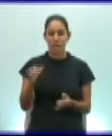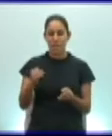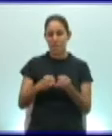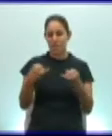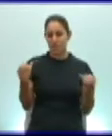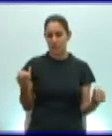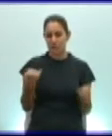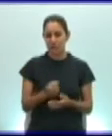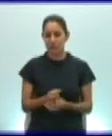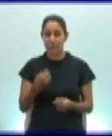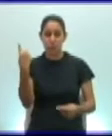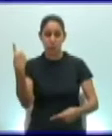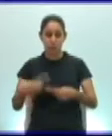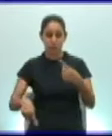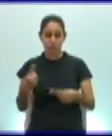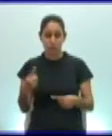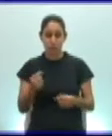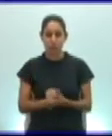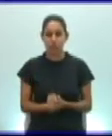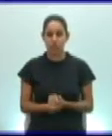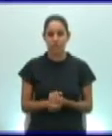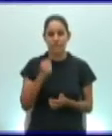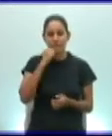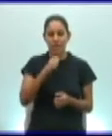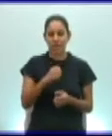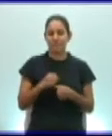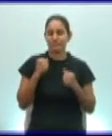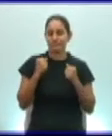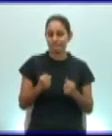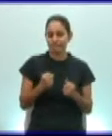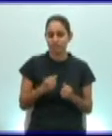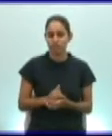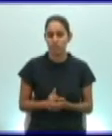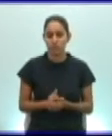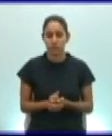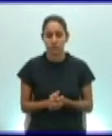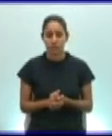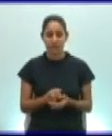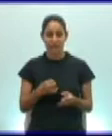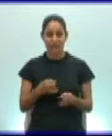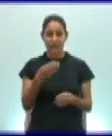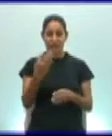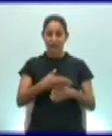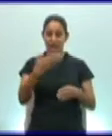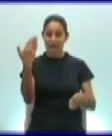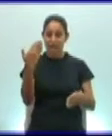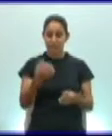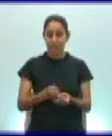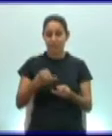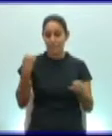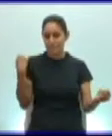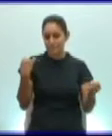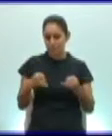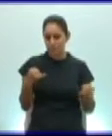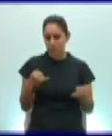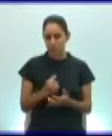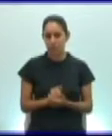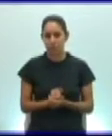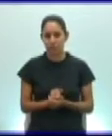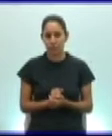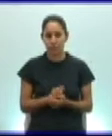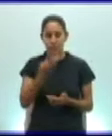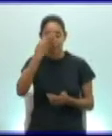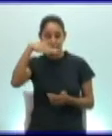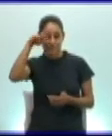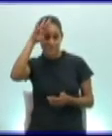fortaleció el patriotismo y el antiimperialismo. Ustedes saben que esto fue una cadena que se establece. La revolución fue tomando medidas.